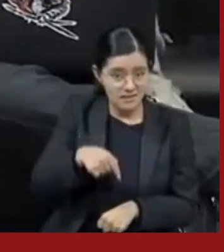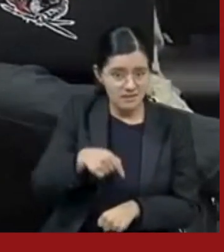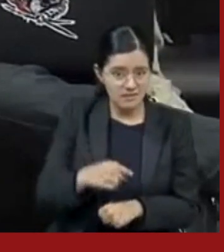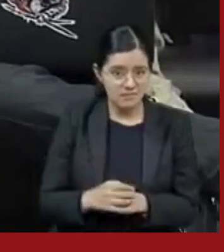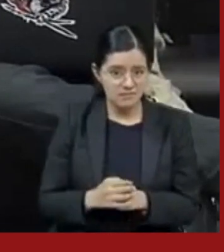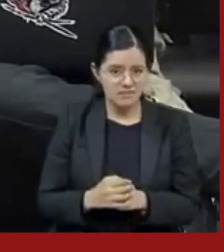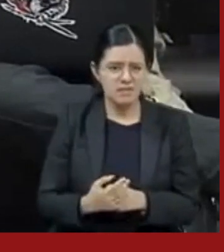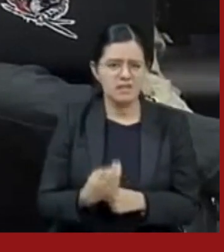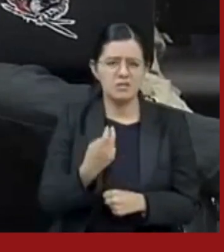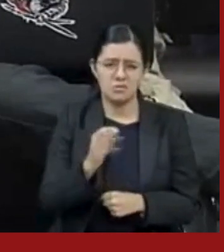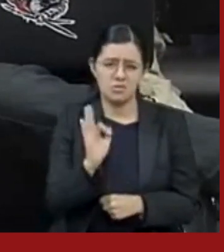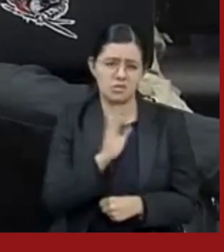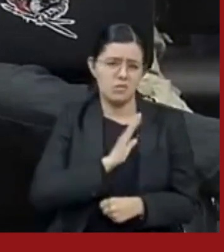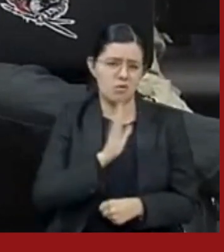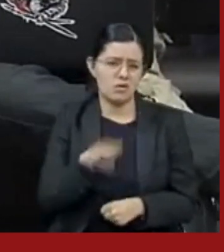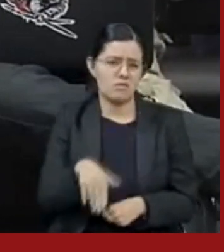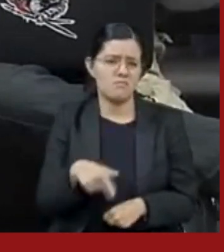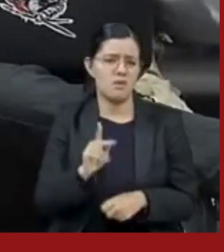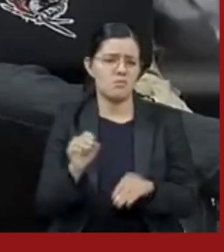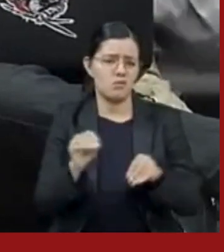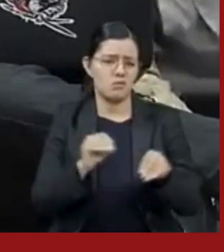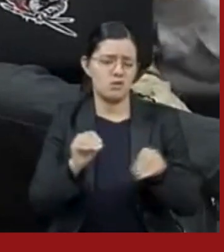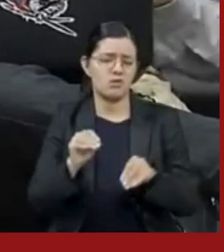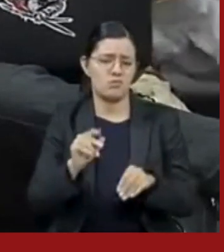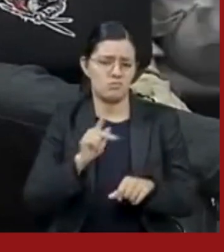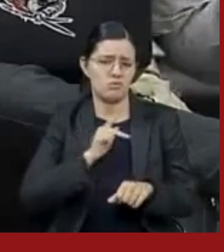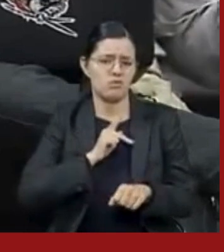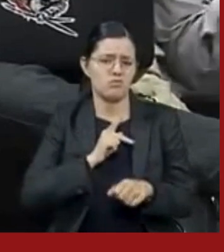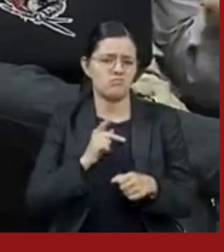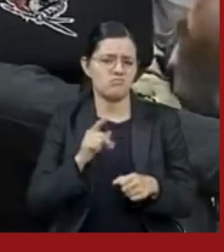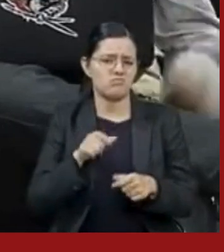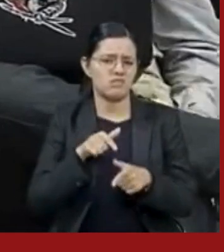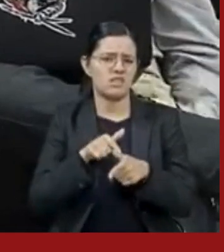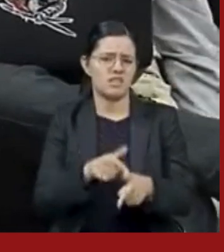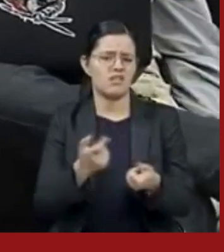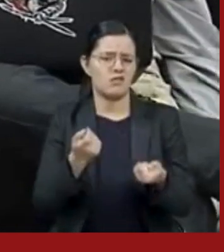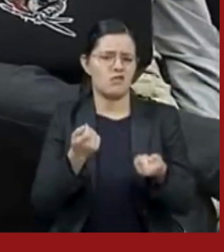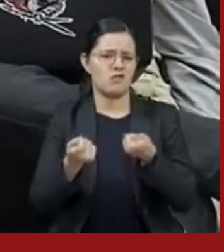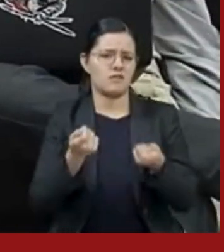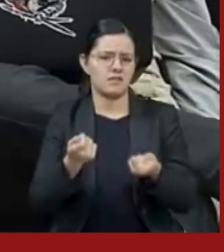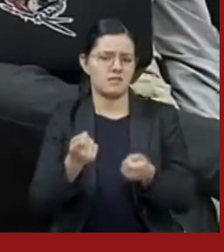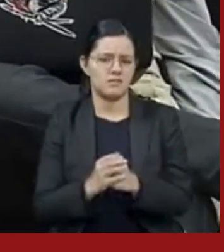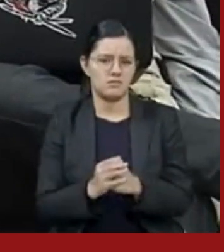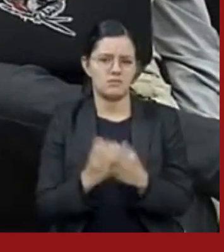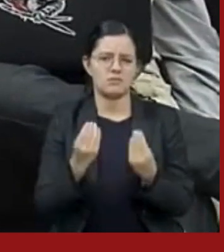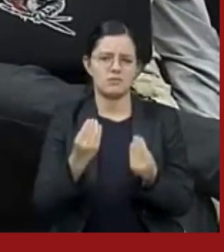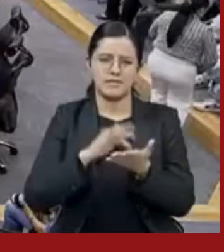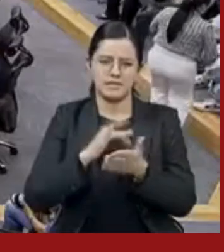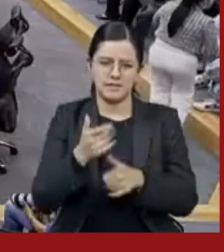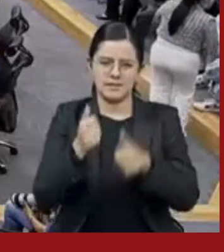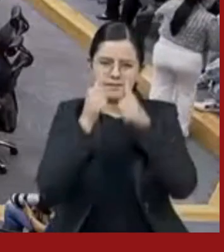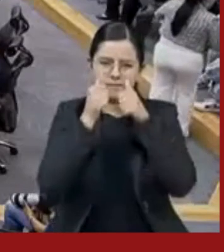nuestro movimiento seguirá gobernando nuestra patria. Muchas gracias por su atención. Gracias.